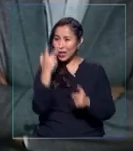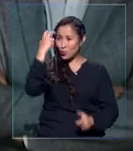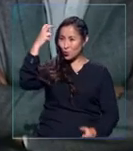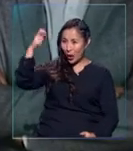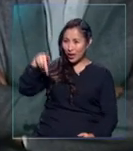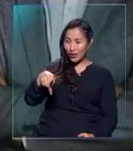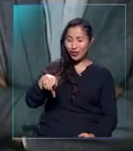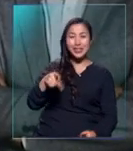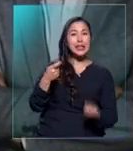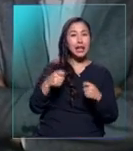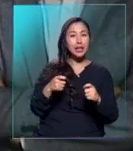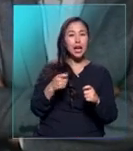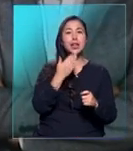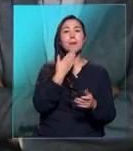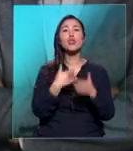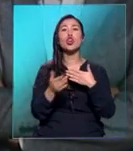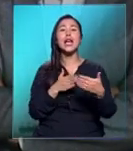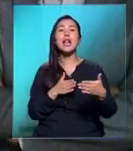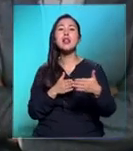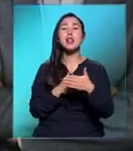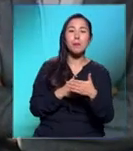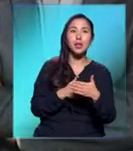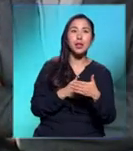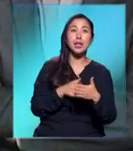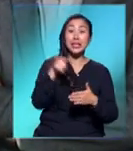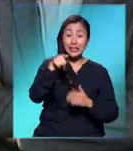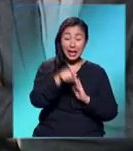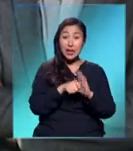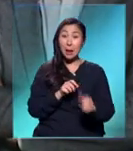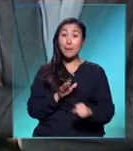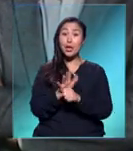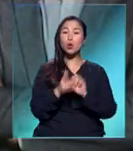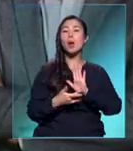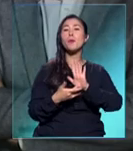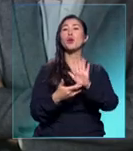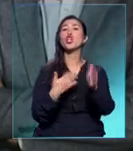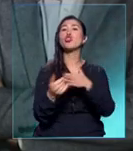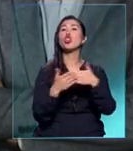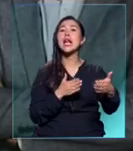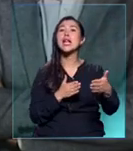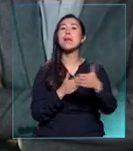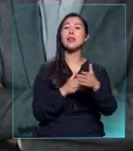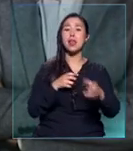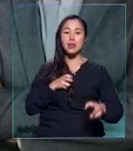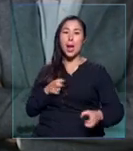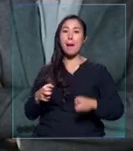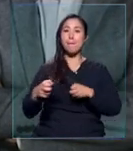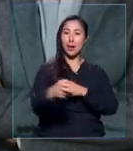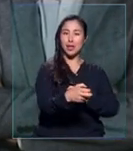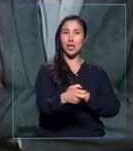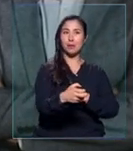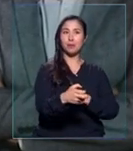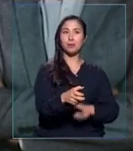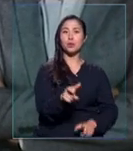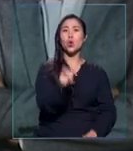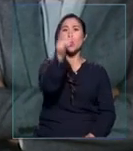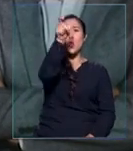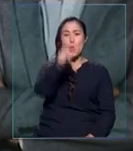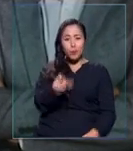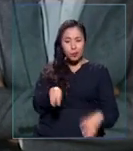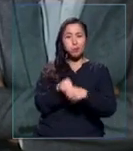ilusiones, y también dónde están los límites. Y esta película propone dónde están los límites de la empatía, qué cuerpos pueden